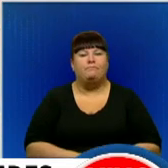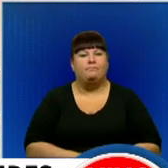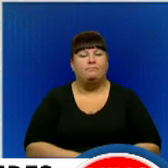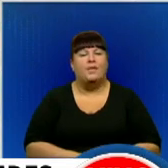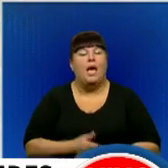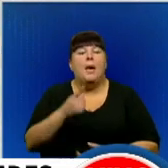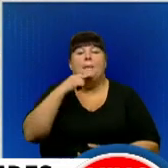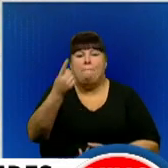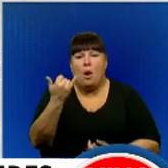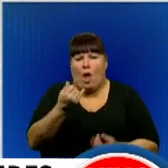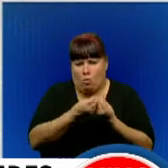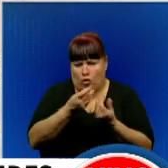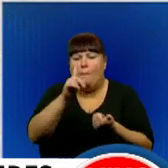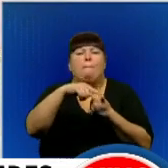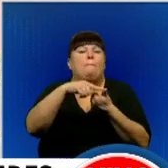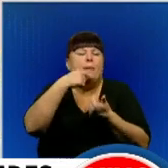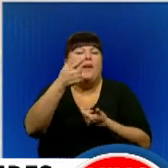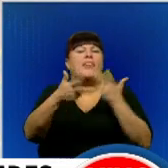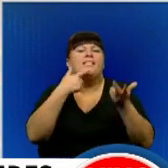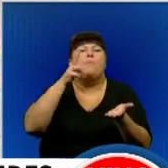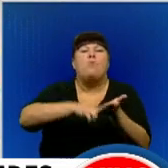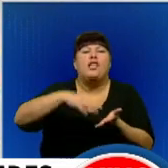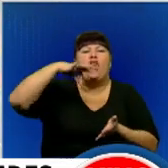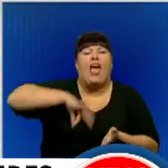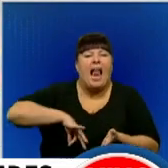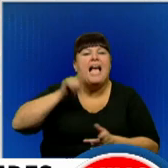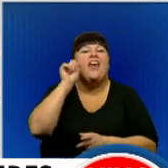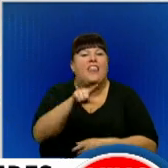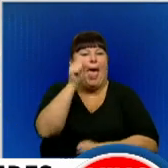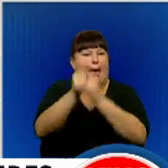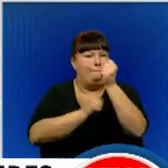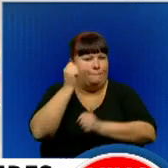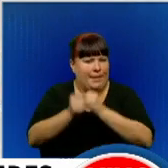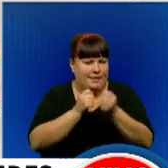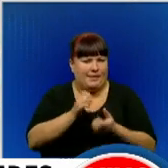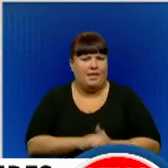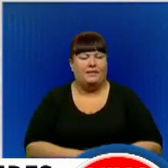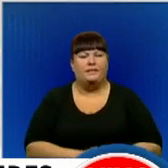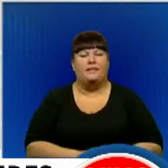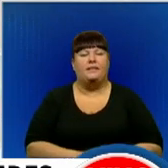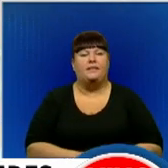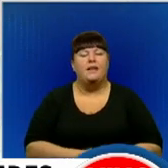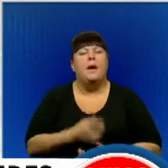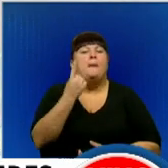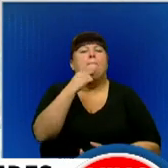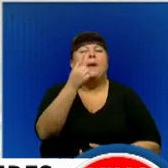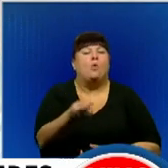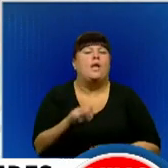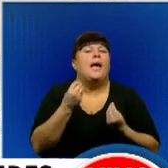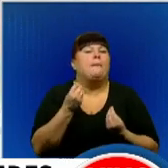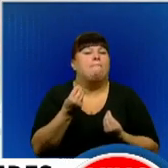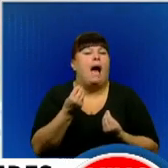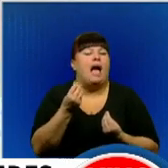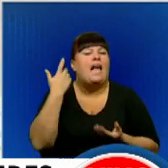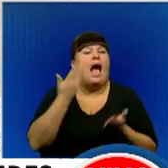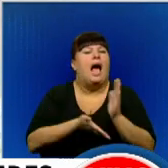porque la pregunta son mucha primera se está hablando del impuesto a las ganancias de las empresas ahora la primer pregunta es qué pasó con